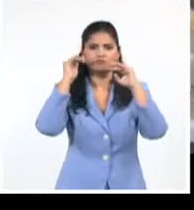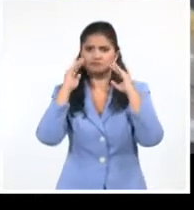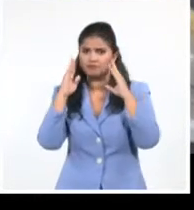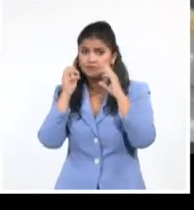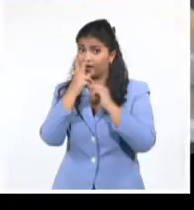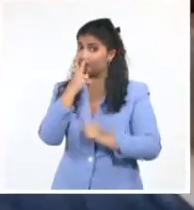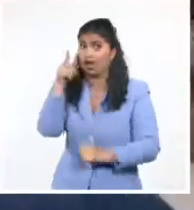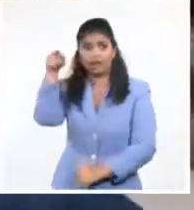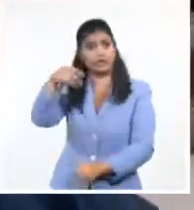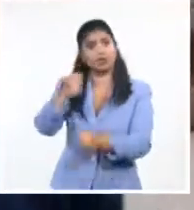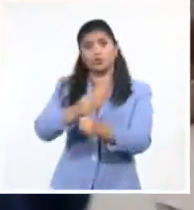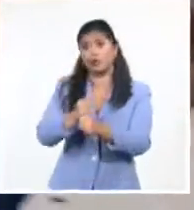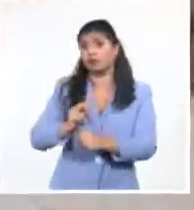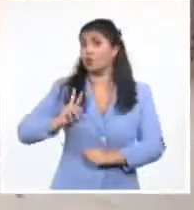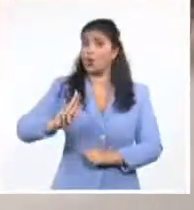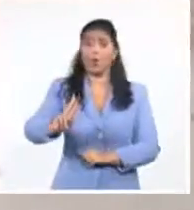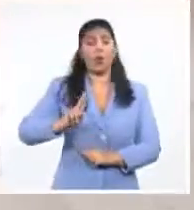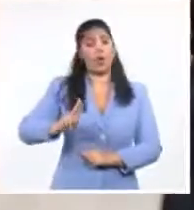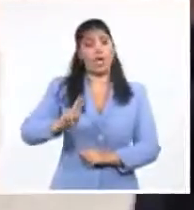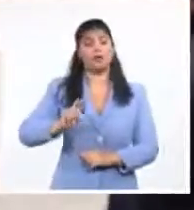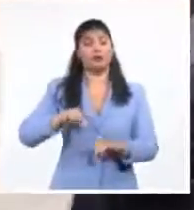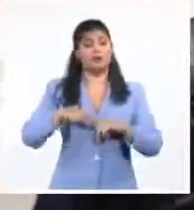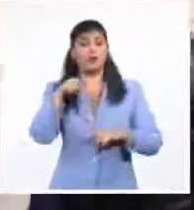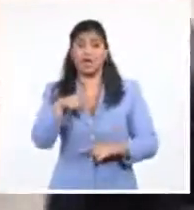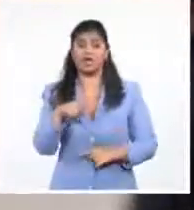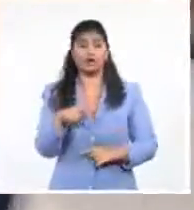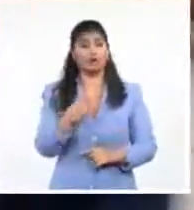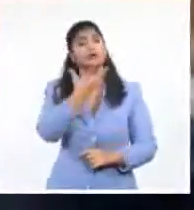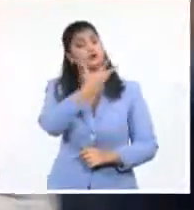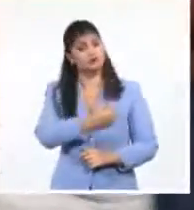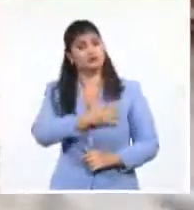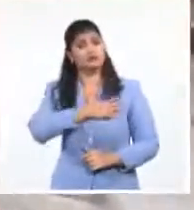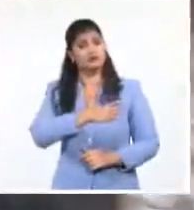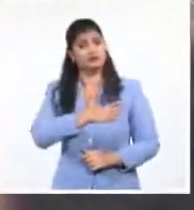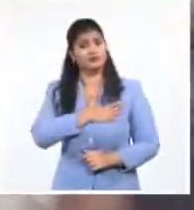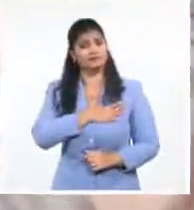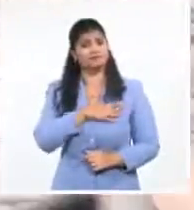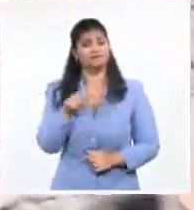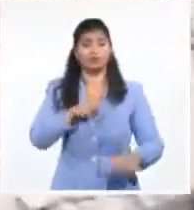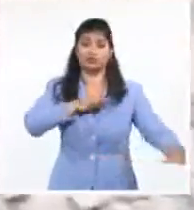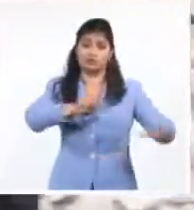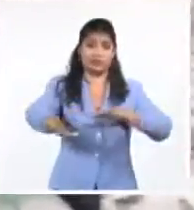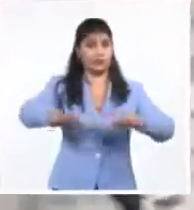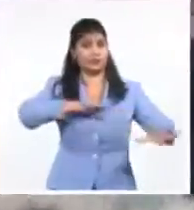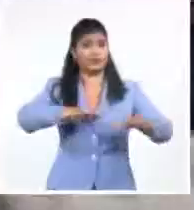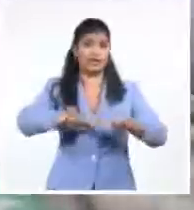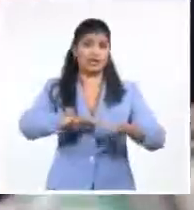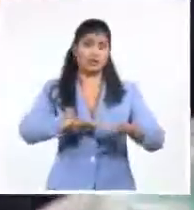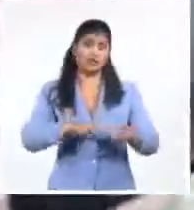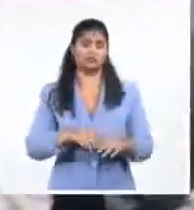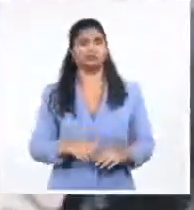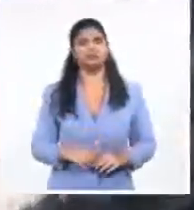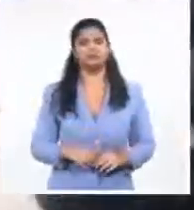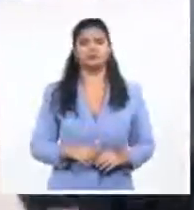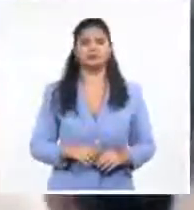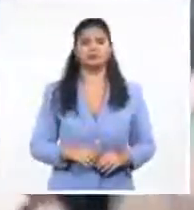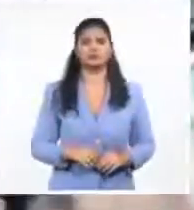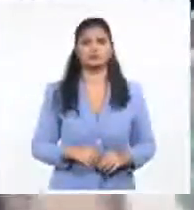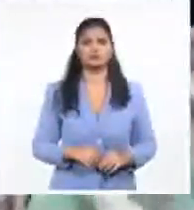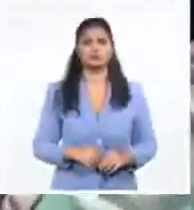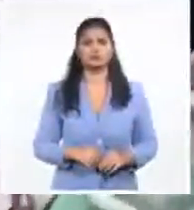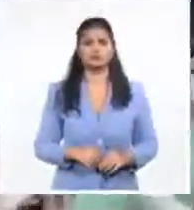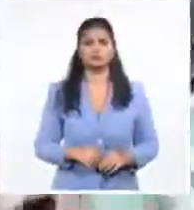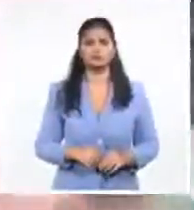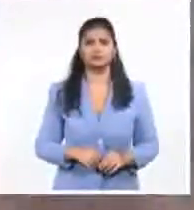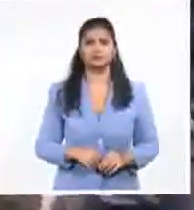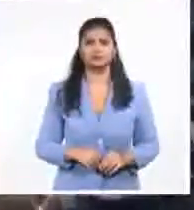para tratar de superar los efectos de ese terremoto. El país, la verdad, enfrenta ese desastre natural